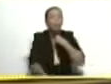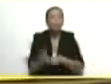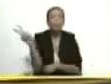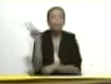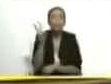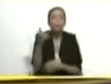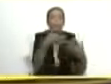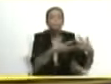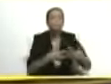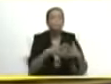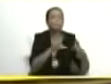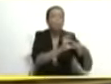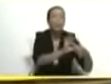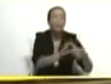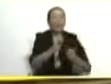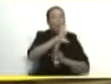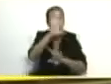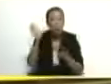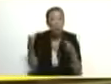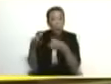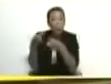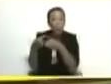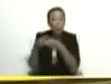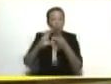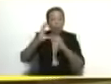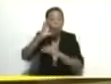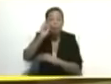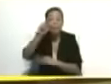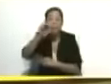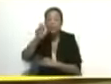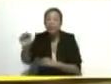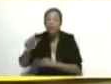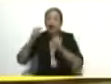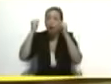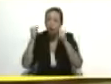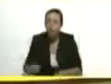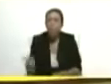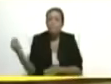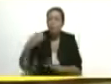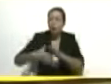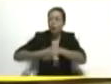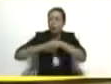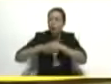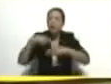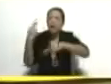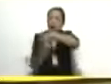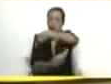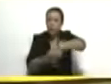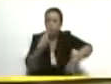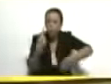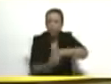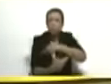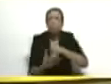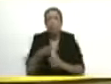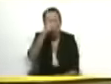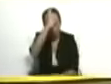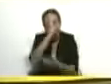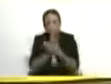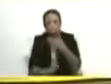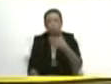Venezuela. Glorioso Partido Comunista en Venezuela, ahora sí en manos revolucionarias,